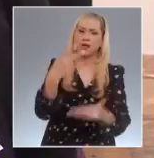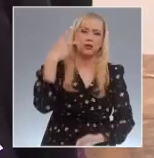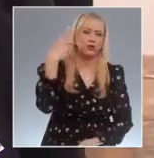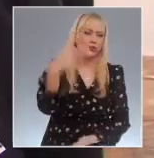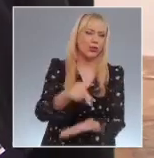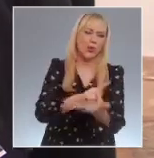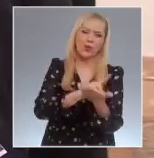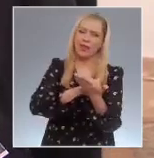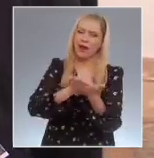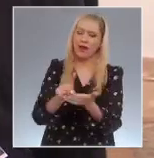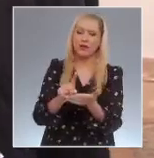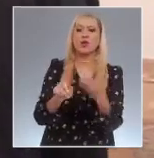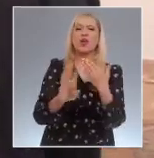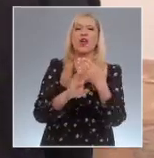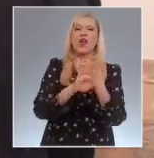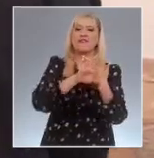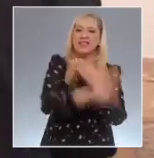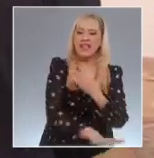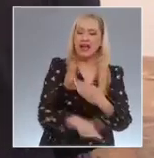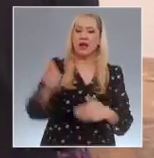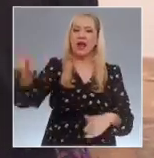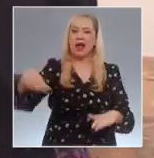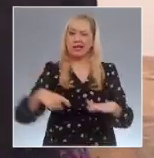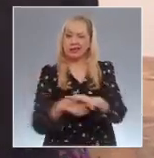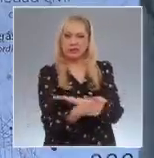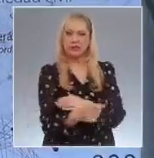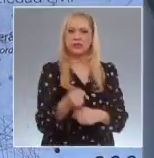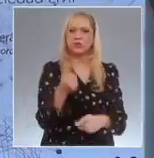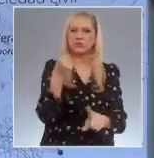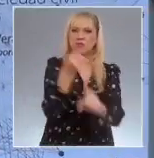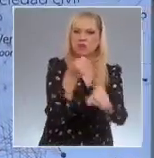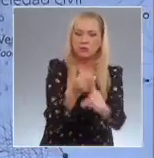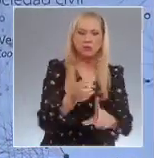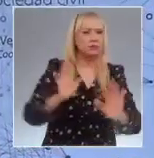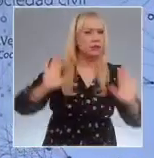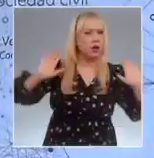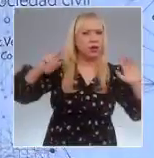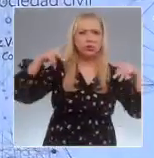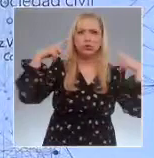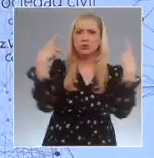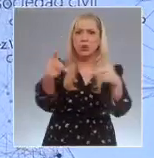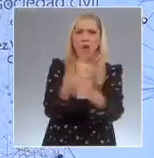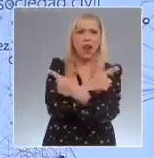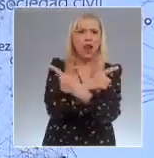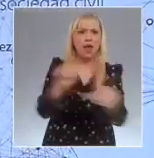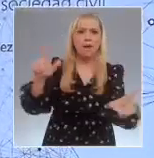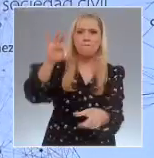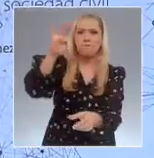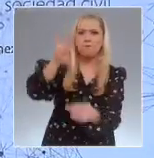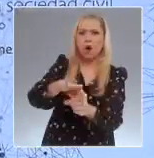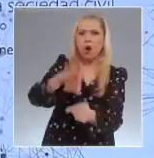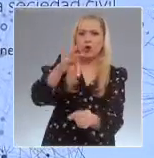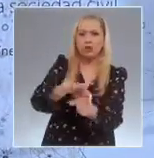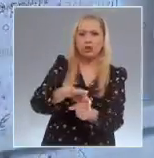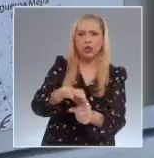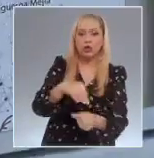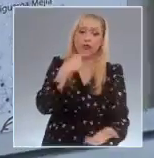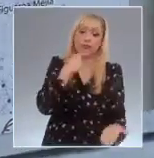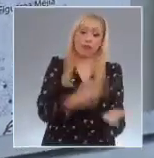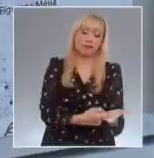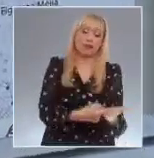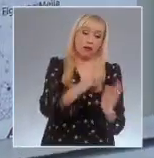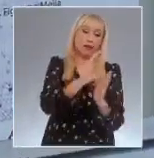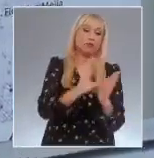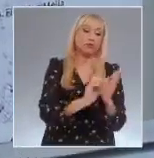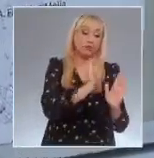que sea un voto libre, como lo marca la Constitución. La Suprema Corte de Justicia de la Nación participa con la presentación de los cuadernos